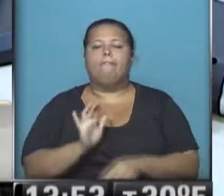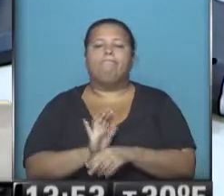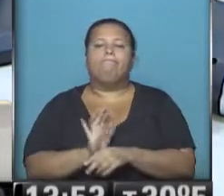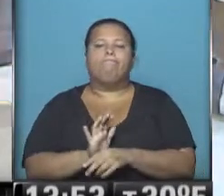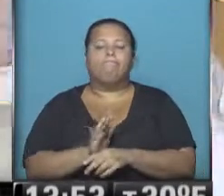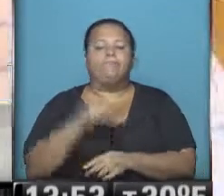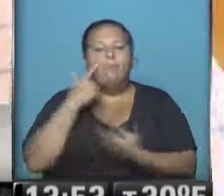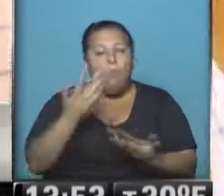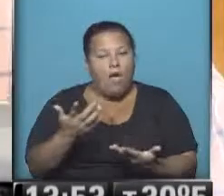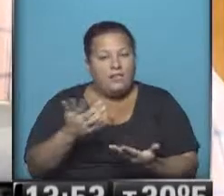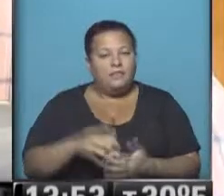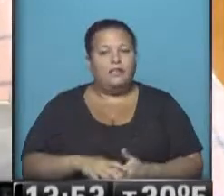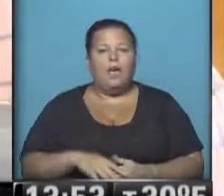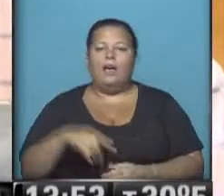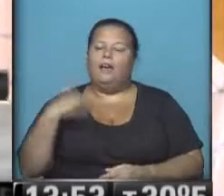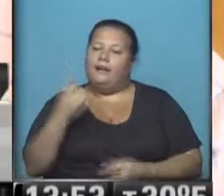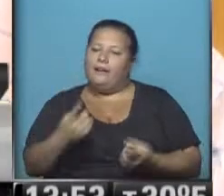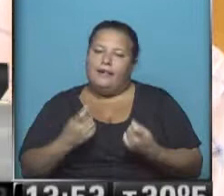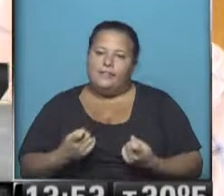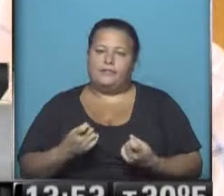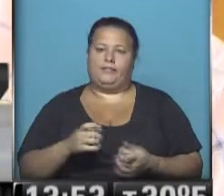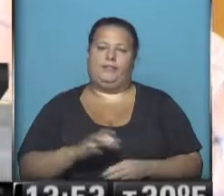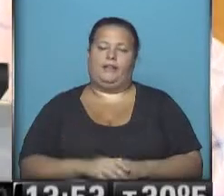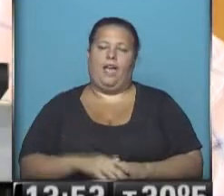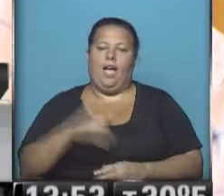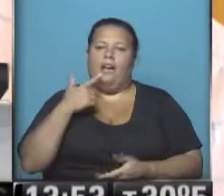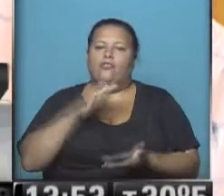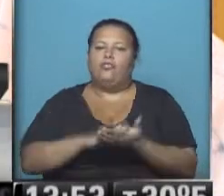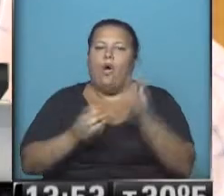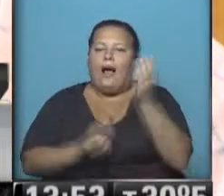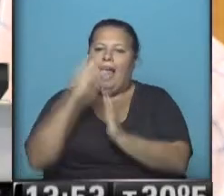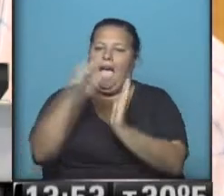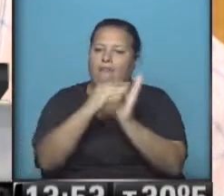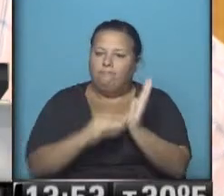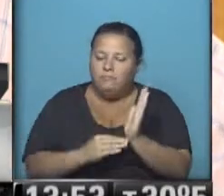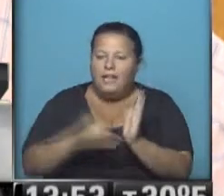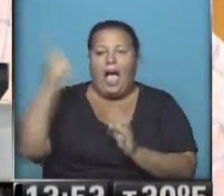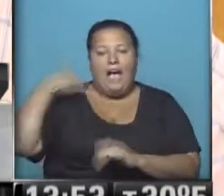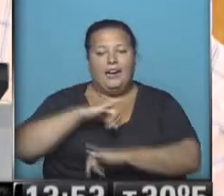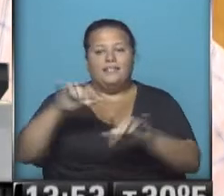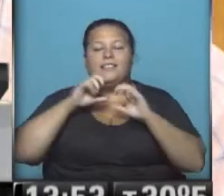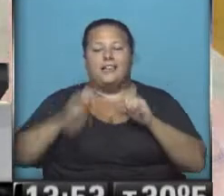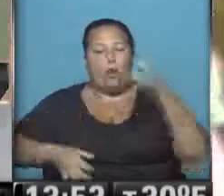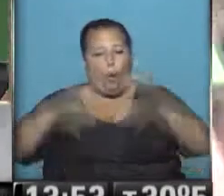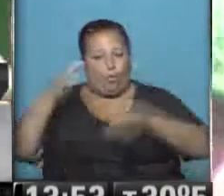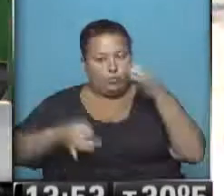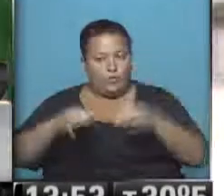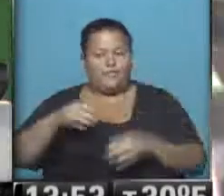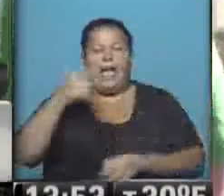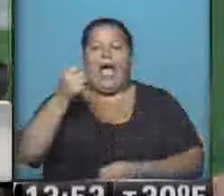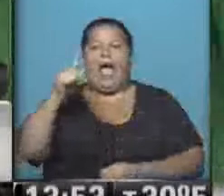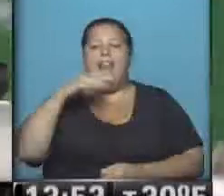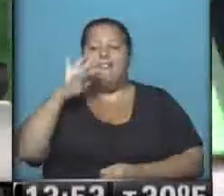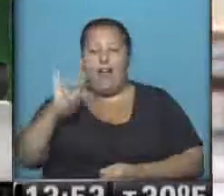refleja la necesidad que había de la creación de este registro esto lo dijo ayer el secretario de justicia julián alvarez